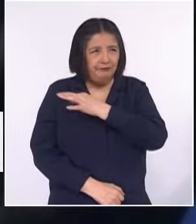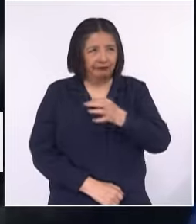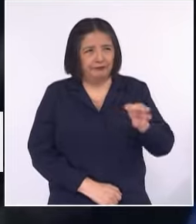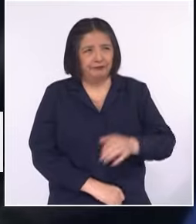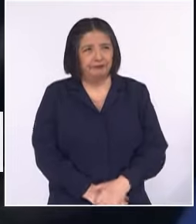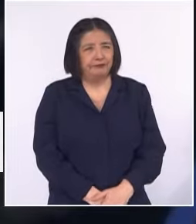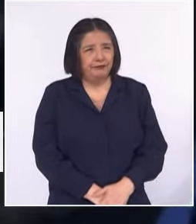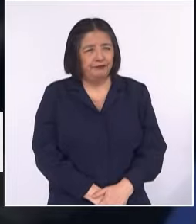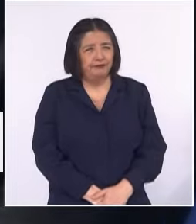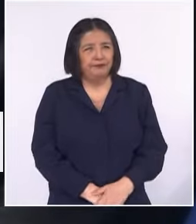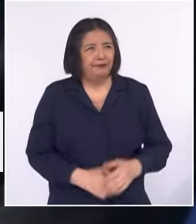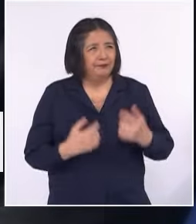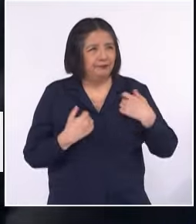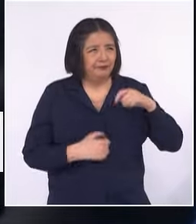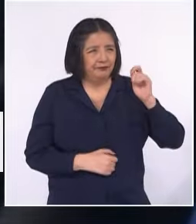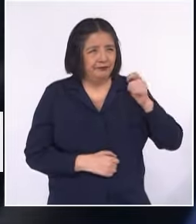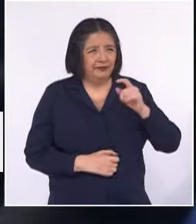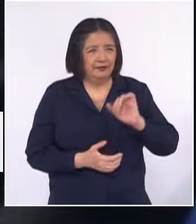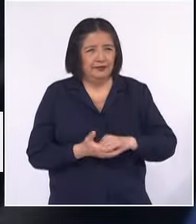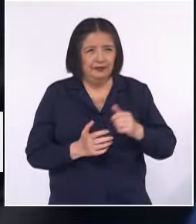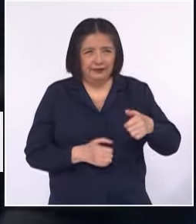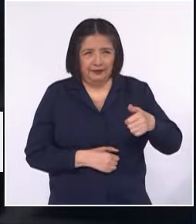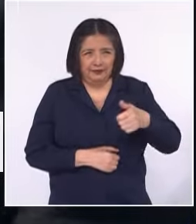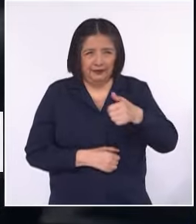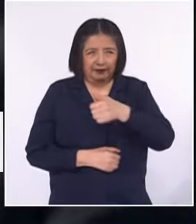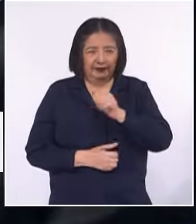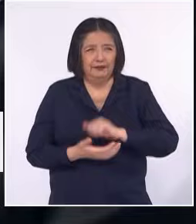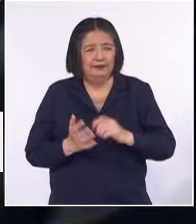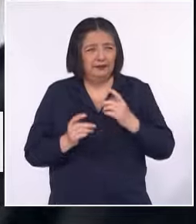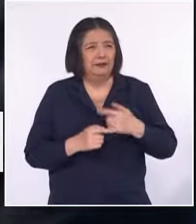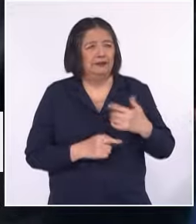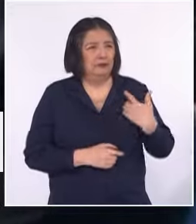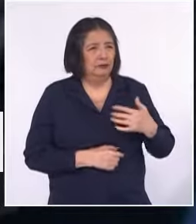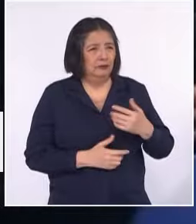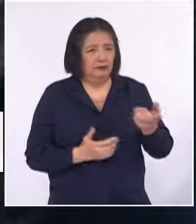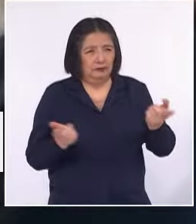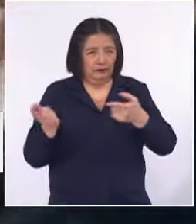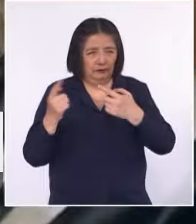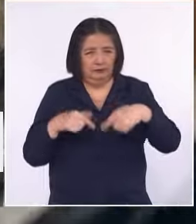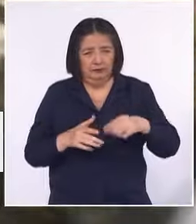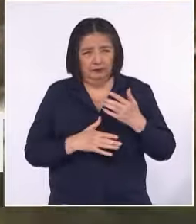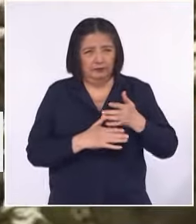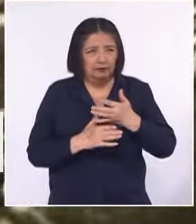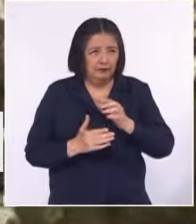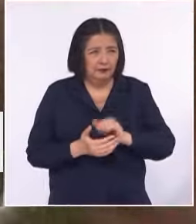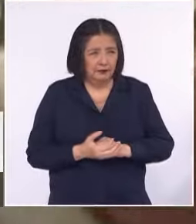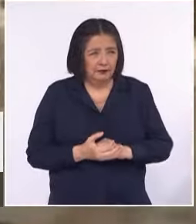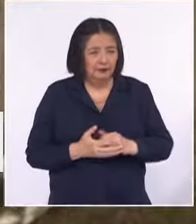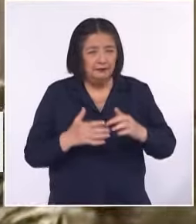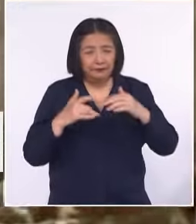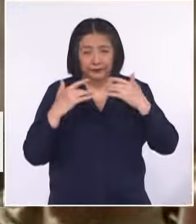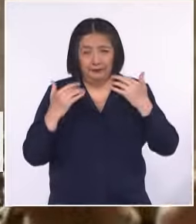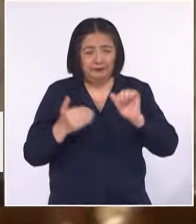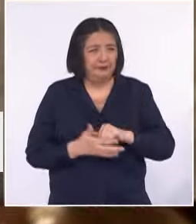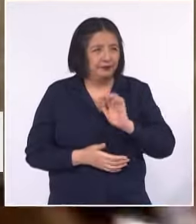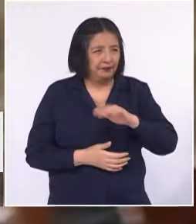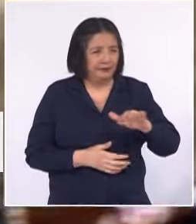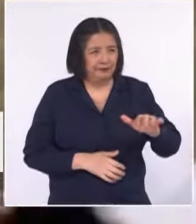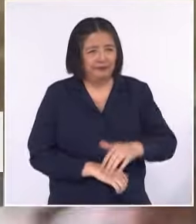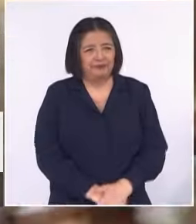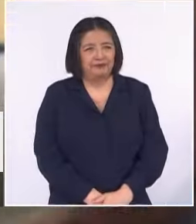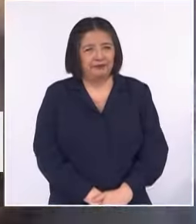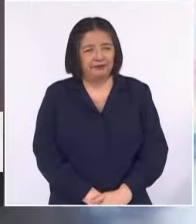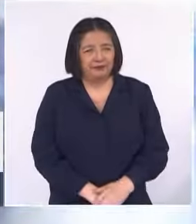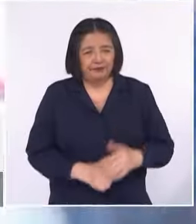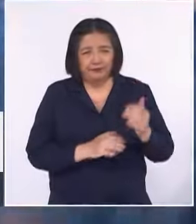Fernando Muñoz, la jueza Natalie, autoridades de gran envergadura que vienen a compartir la alegría con los niños, ¿no?